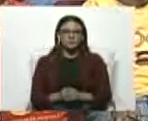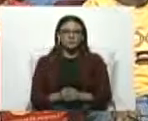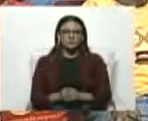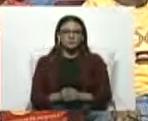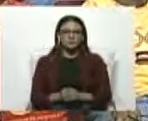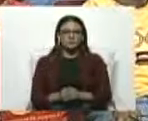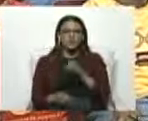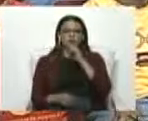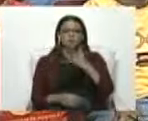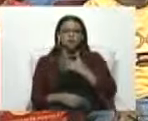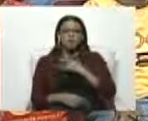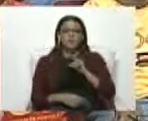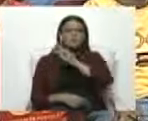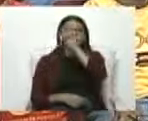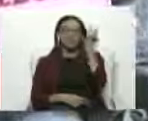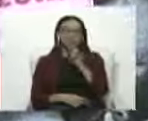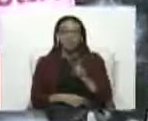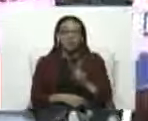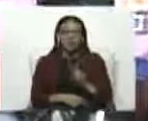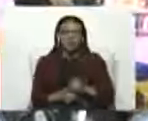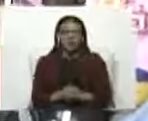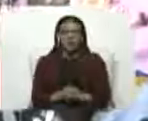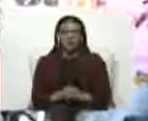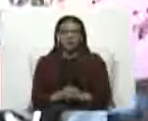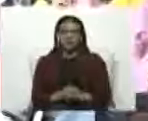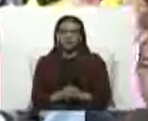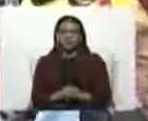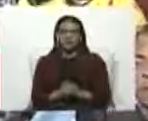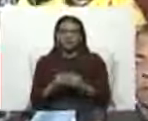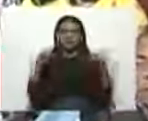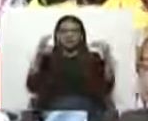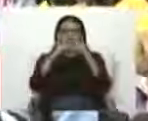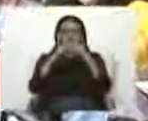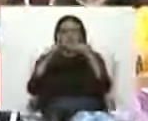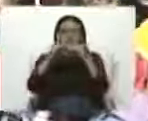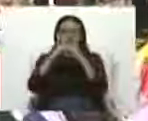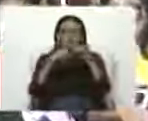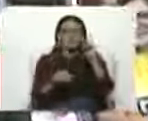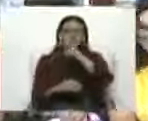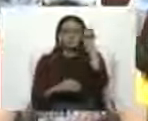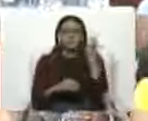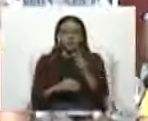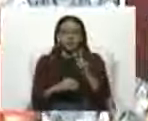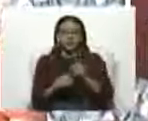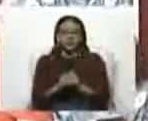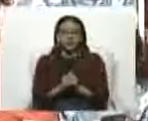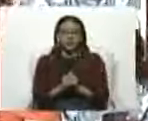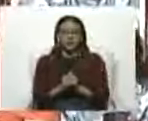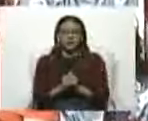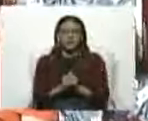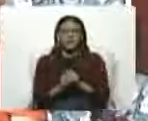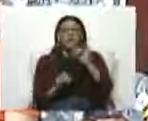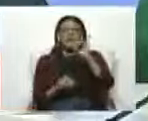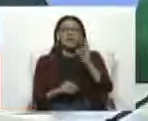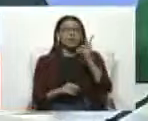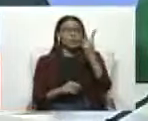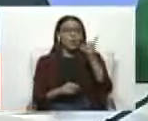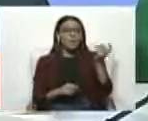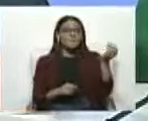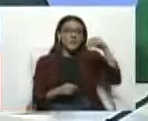Somos Venezuela, está el Partido Verde, y se incorporan dos